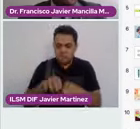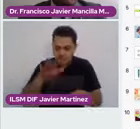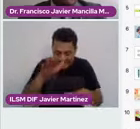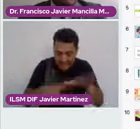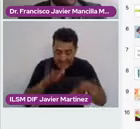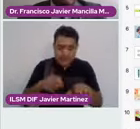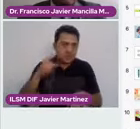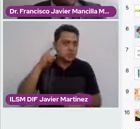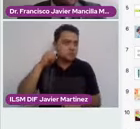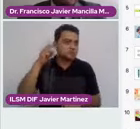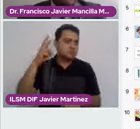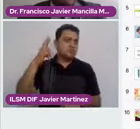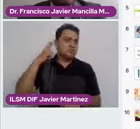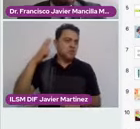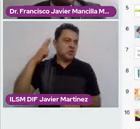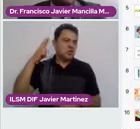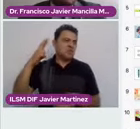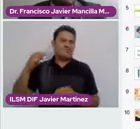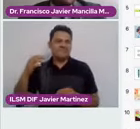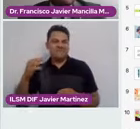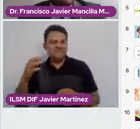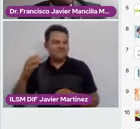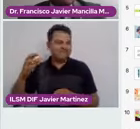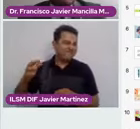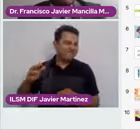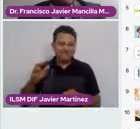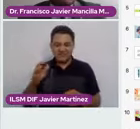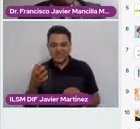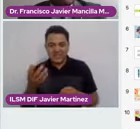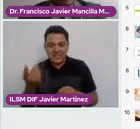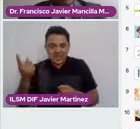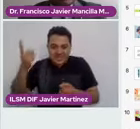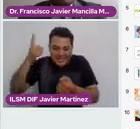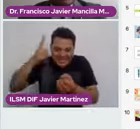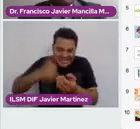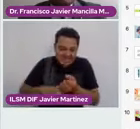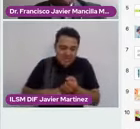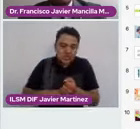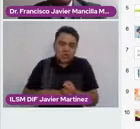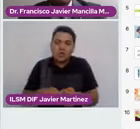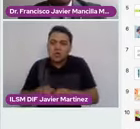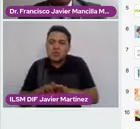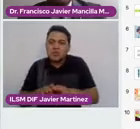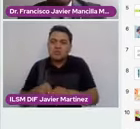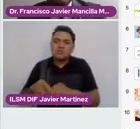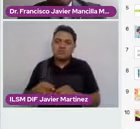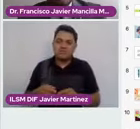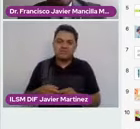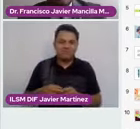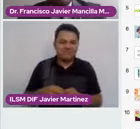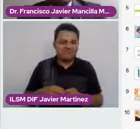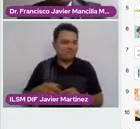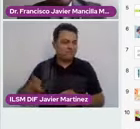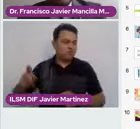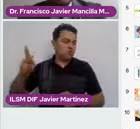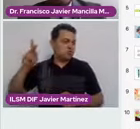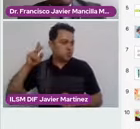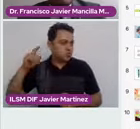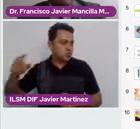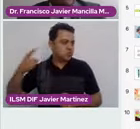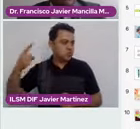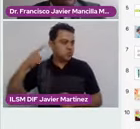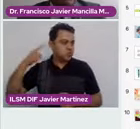haber zumbido periférico que atañe al daño sobre el órgano sensorial, que es la cóclea, o un zumbido central, que ya es